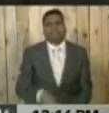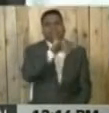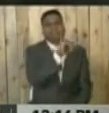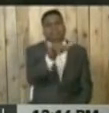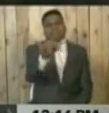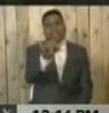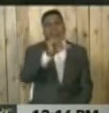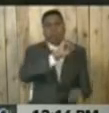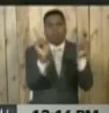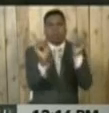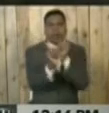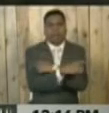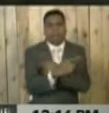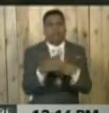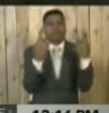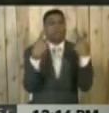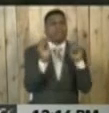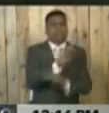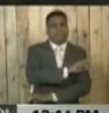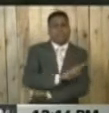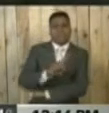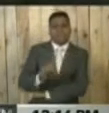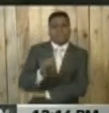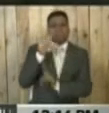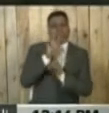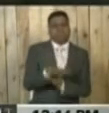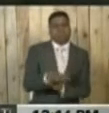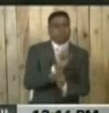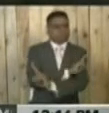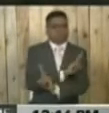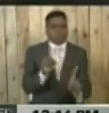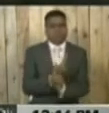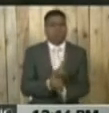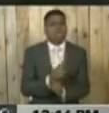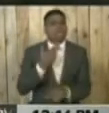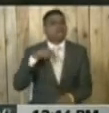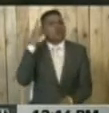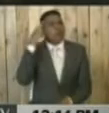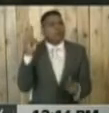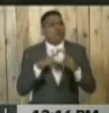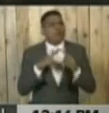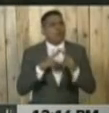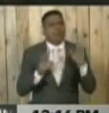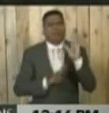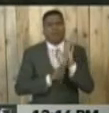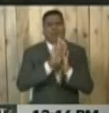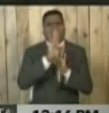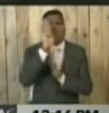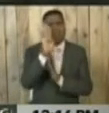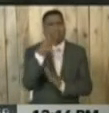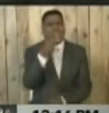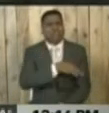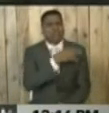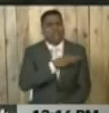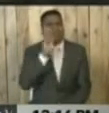reforma que pretende, por la vía de la imposición, por la vía del desconocimiento de los avances de los derechos sociales y políticos de los venezolanos